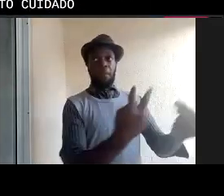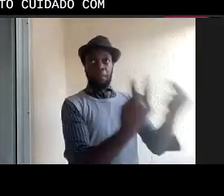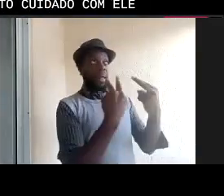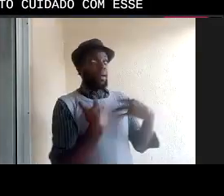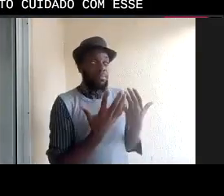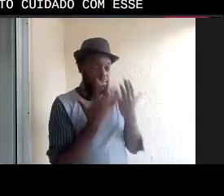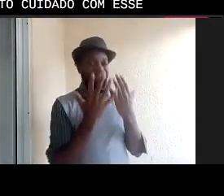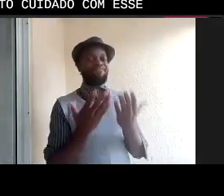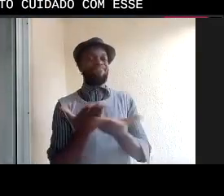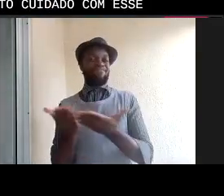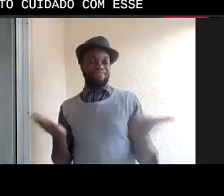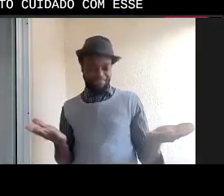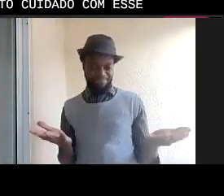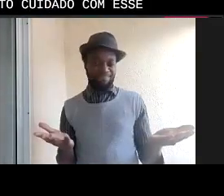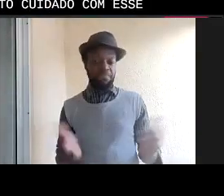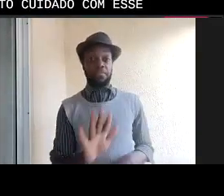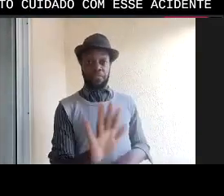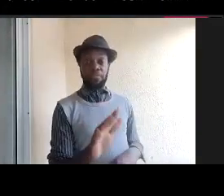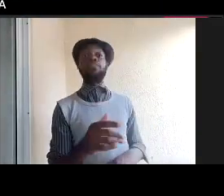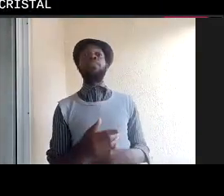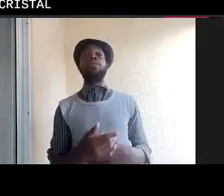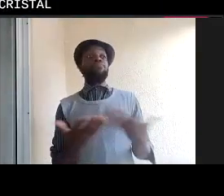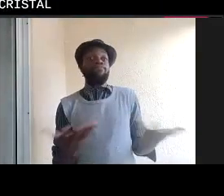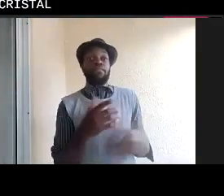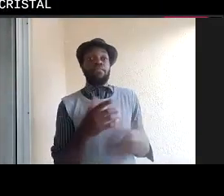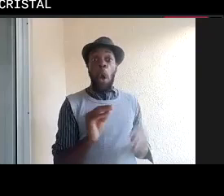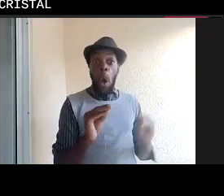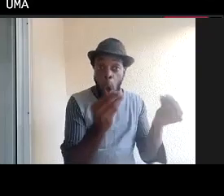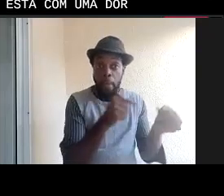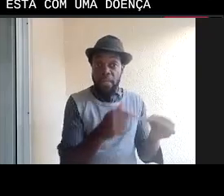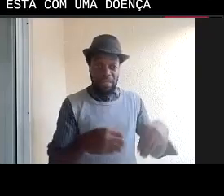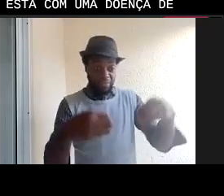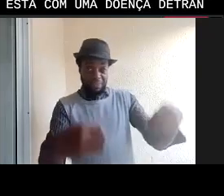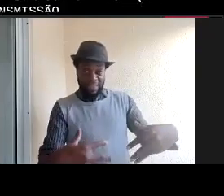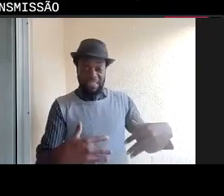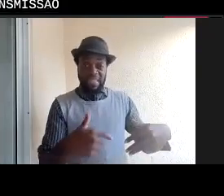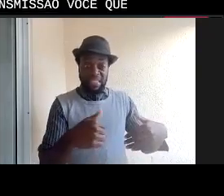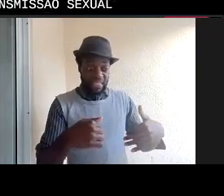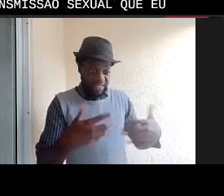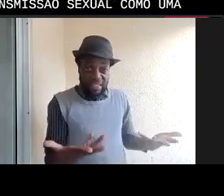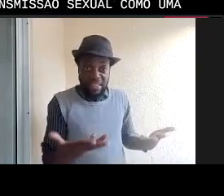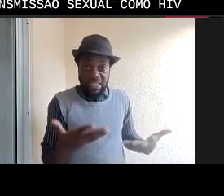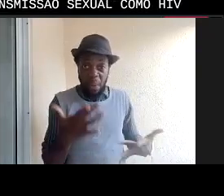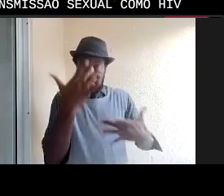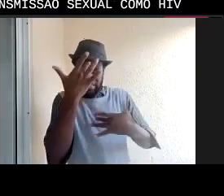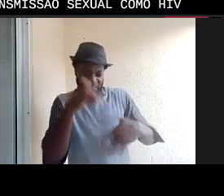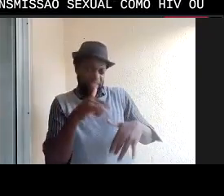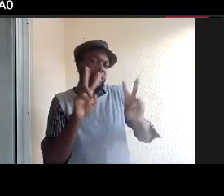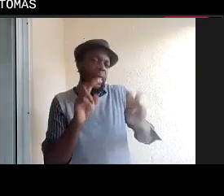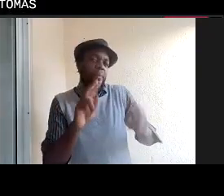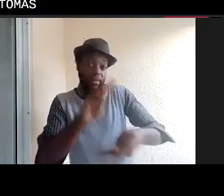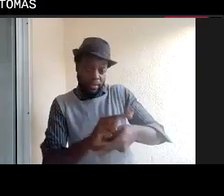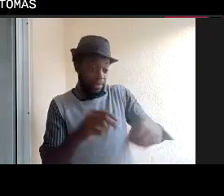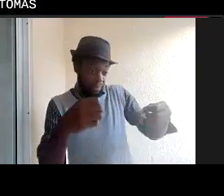de los adolescentes que padecen una enfermedad de transmisión sexual o síntomas no son atendidas